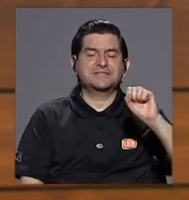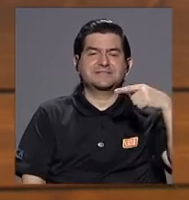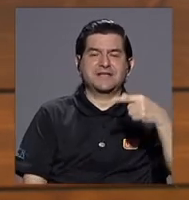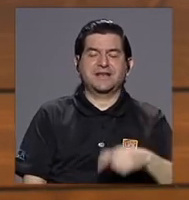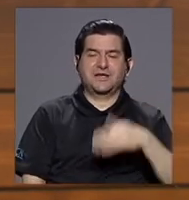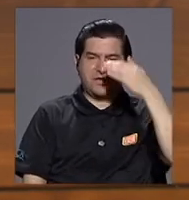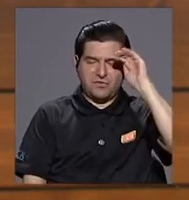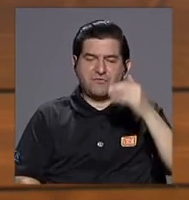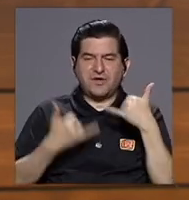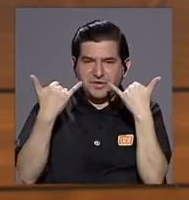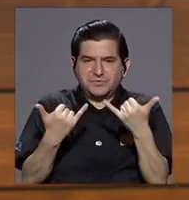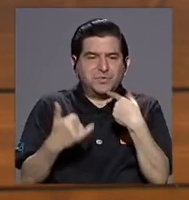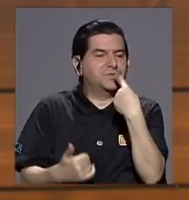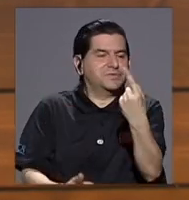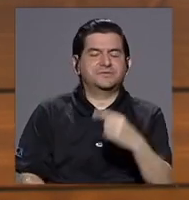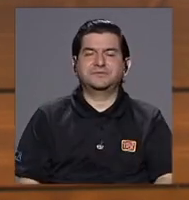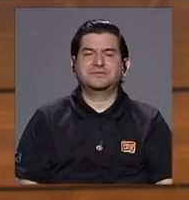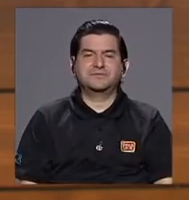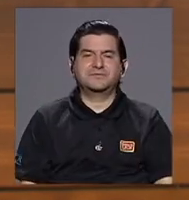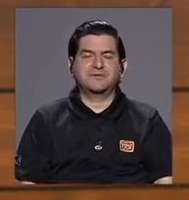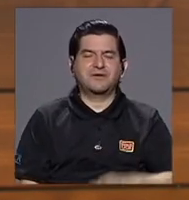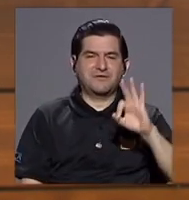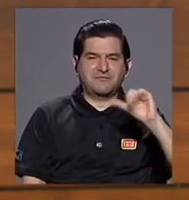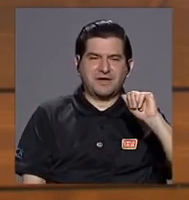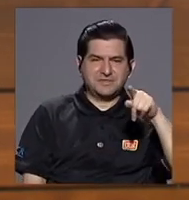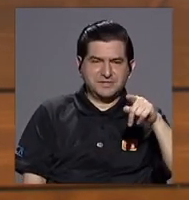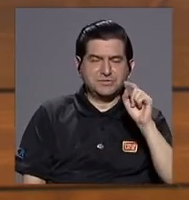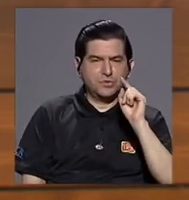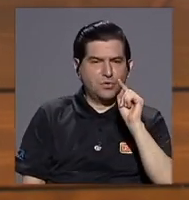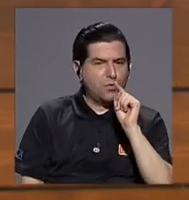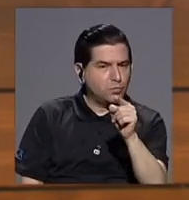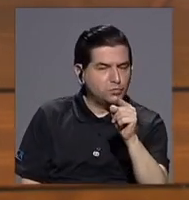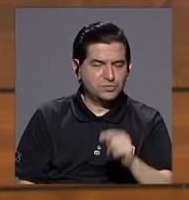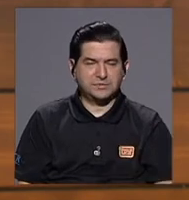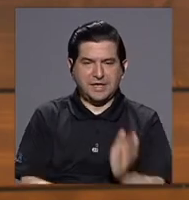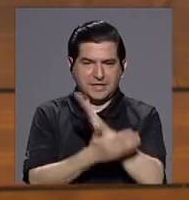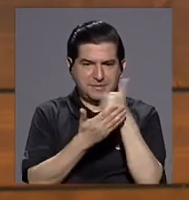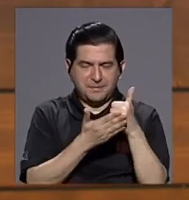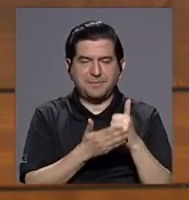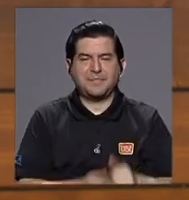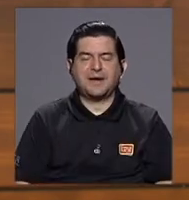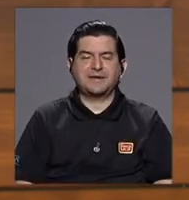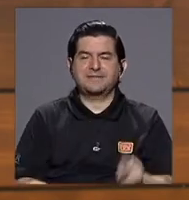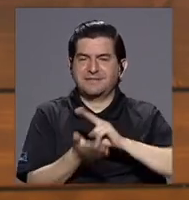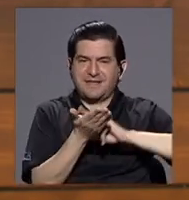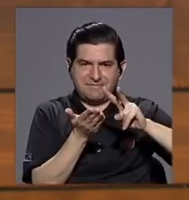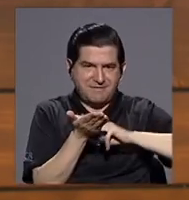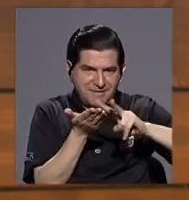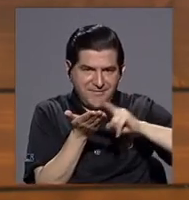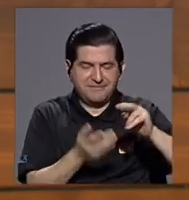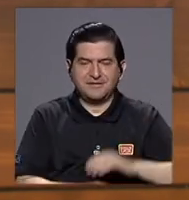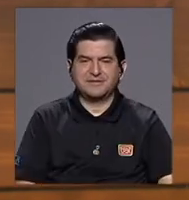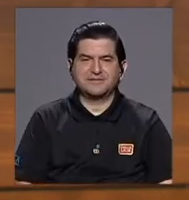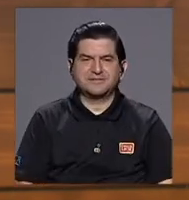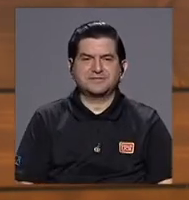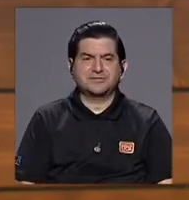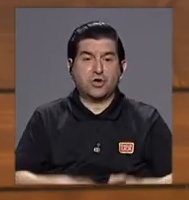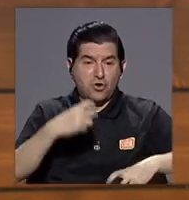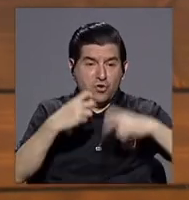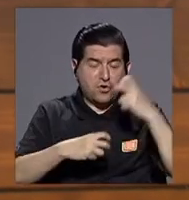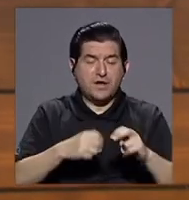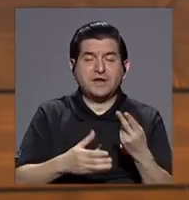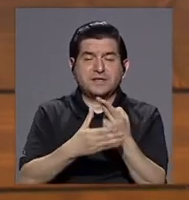desde Facebook Live nos dice, don Francisco, usted formó parte del Partido Liberación Nacional. ¿Cómo ve la crisis